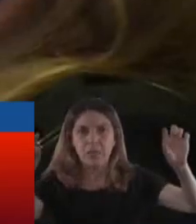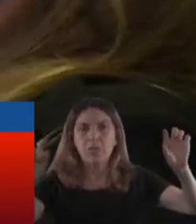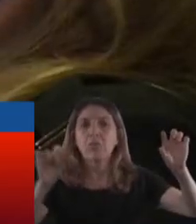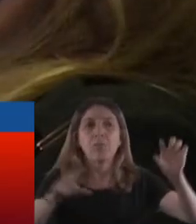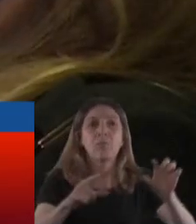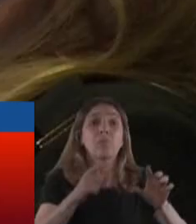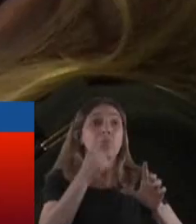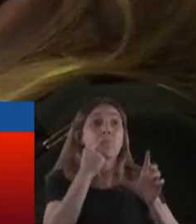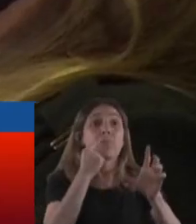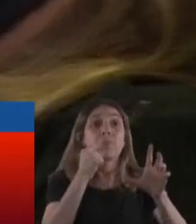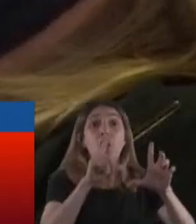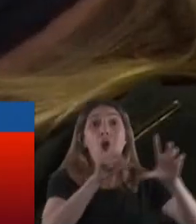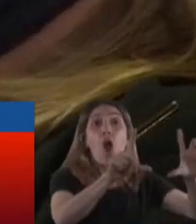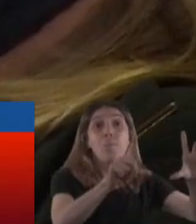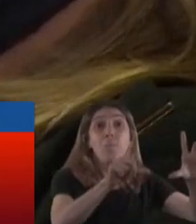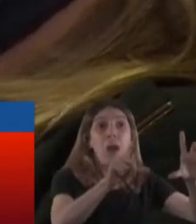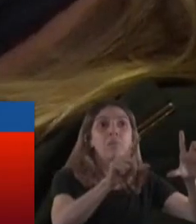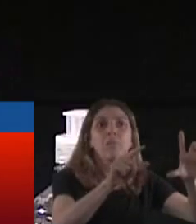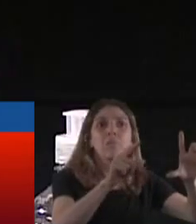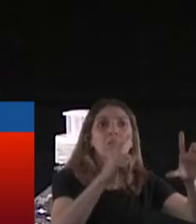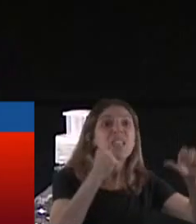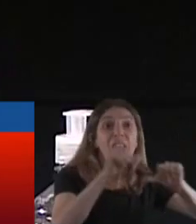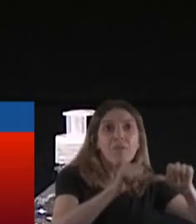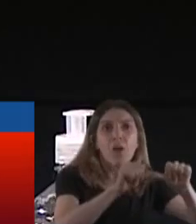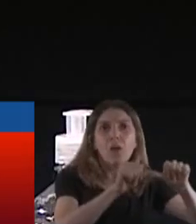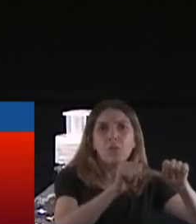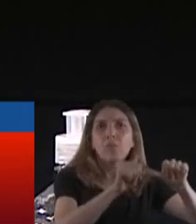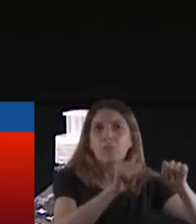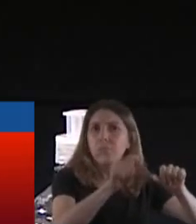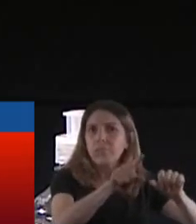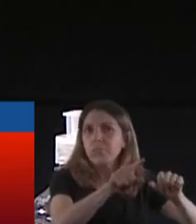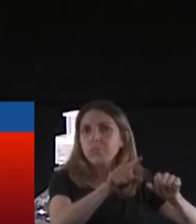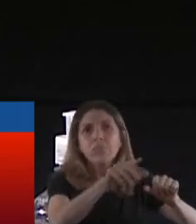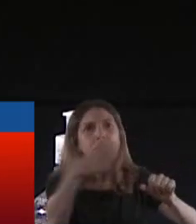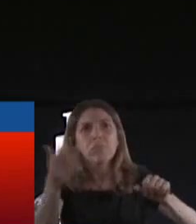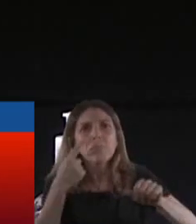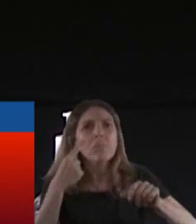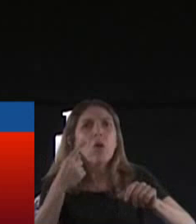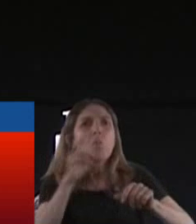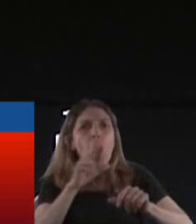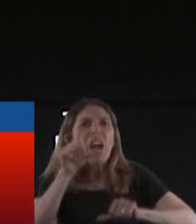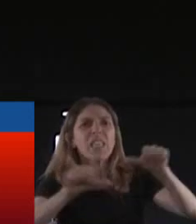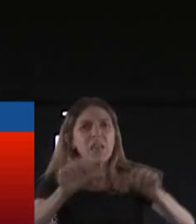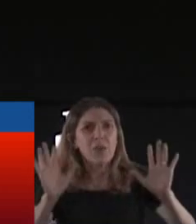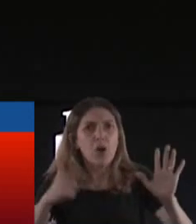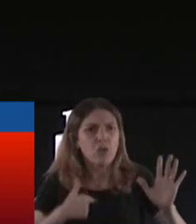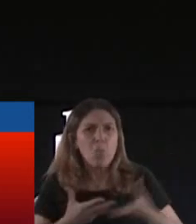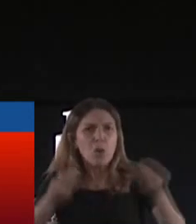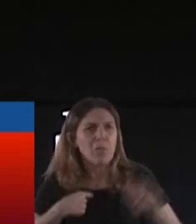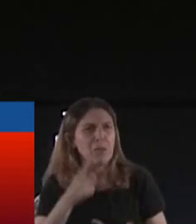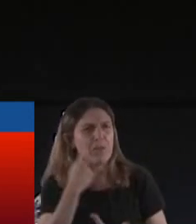cada hombre científico de la Argentina, apareció una mujer científica, que yo muchas veces no sabía quiénes